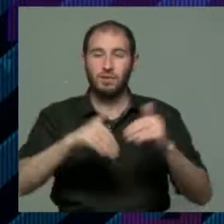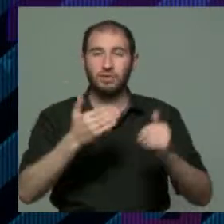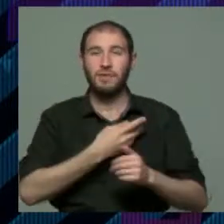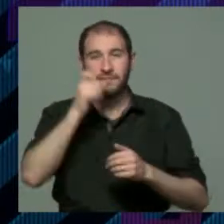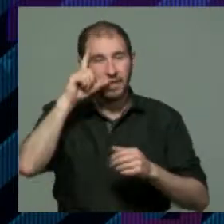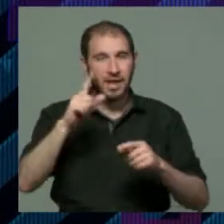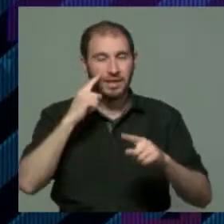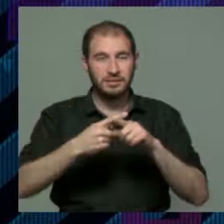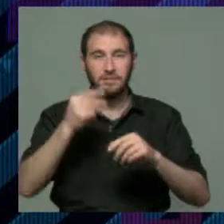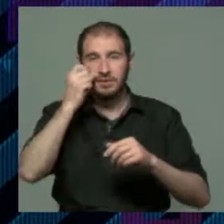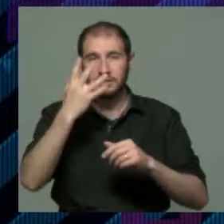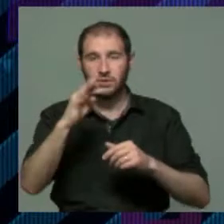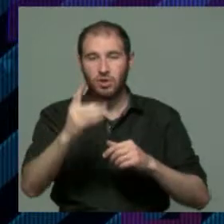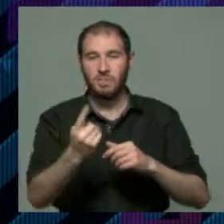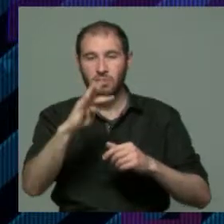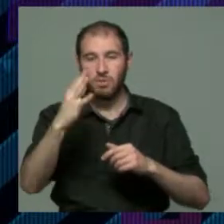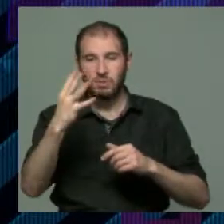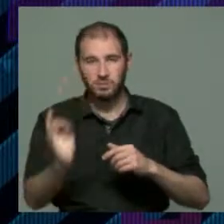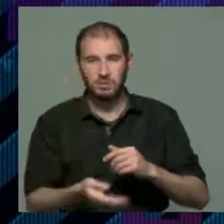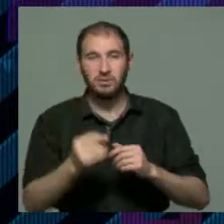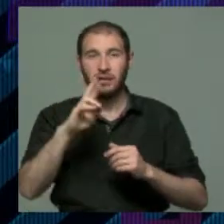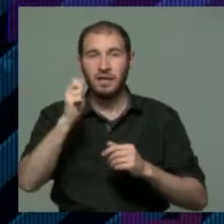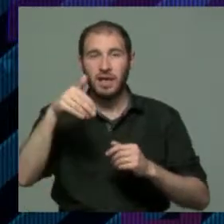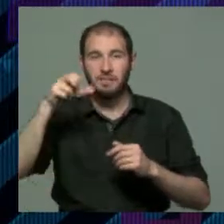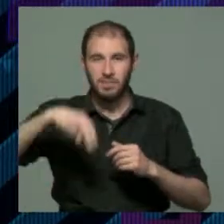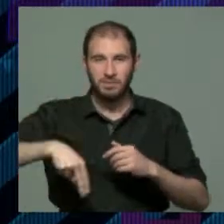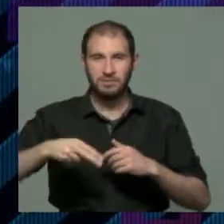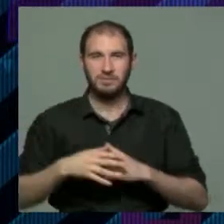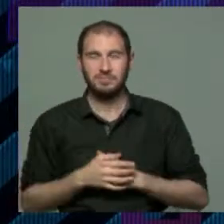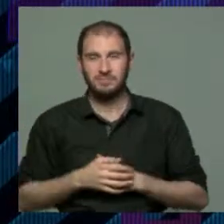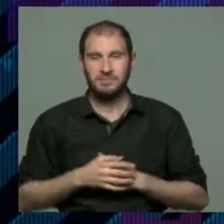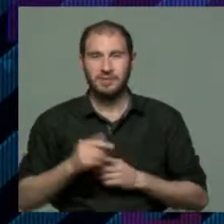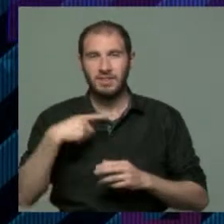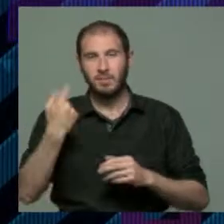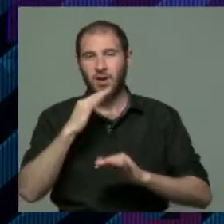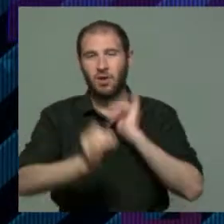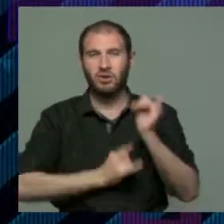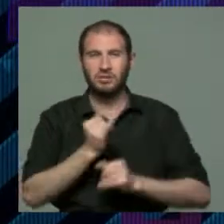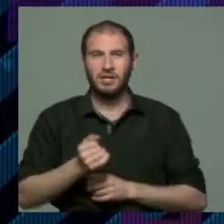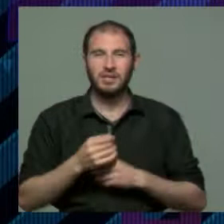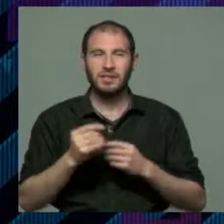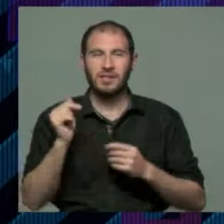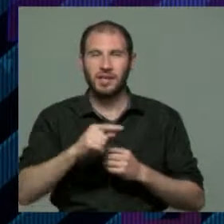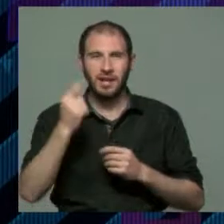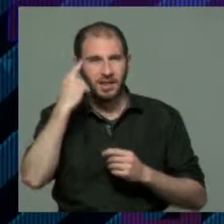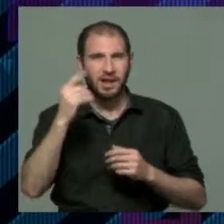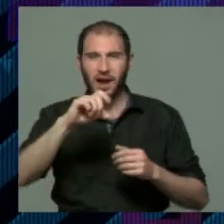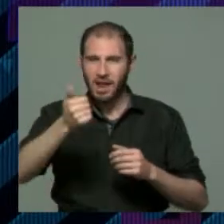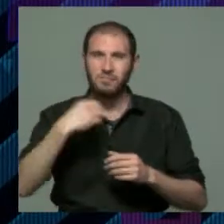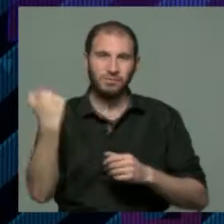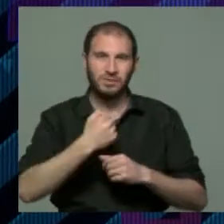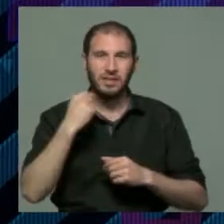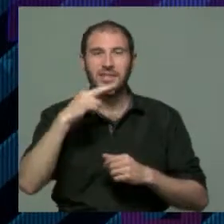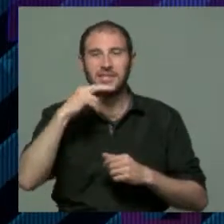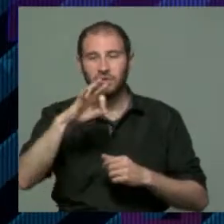Félix 25,4%, José Luis Ramón, seguramente hablaremos también de lo que se considera el gran ganador de la jornada